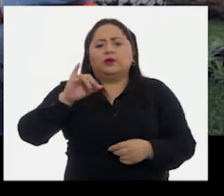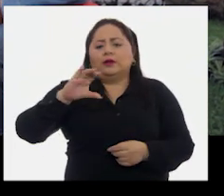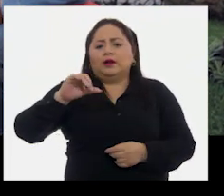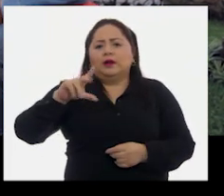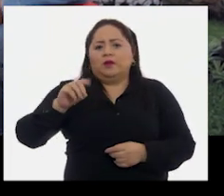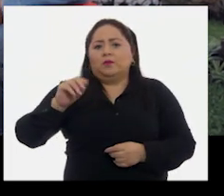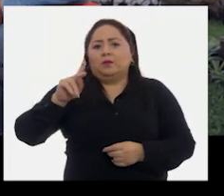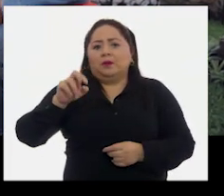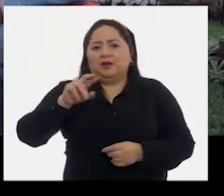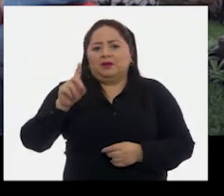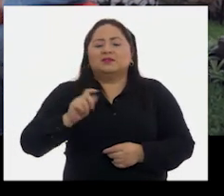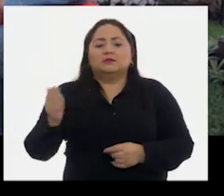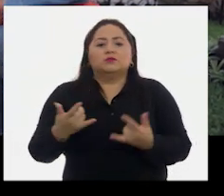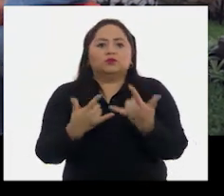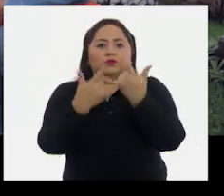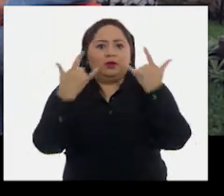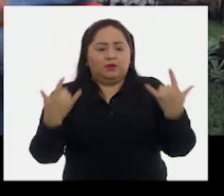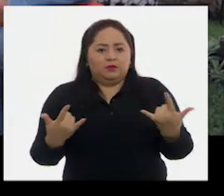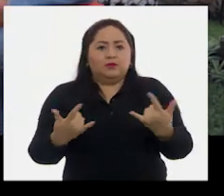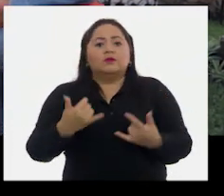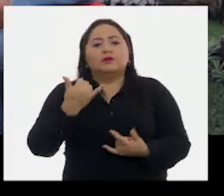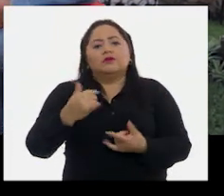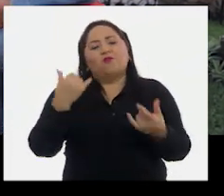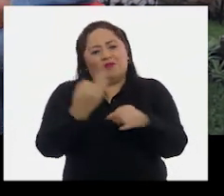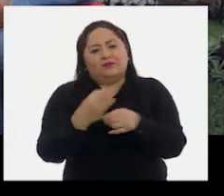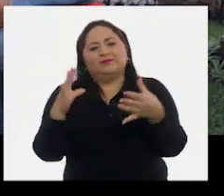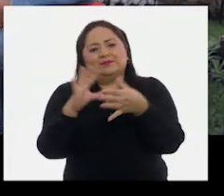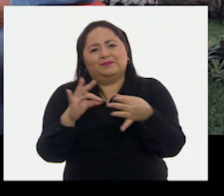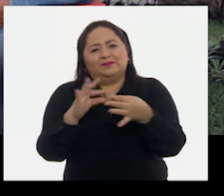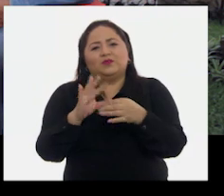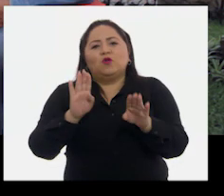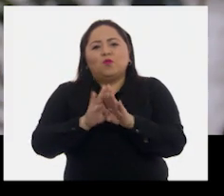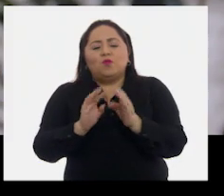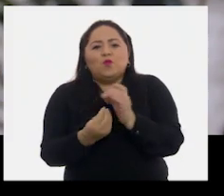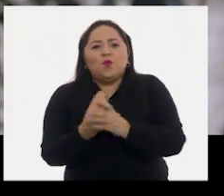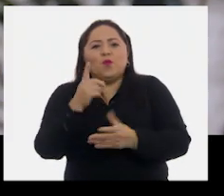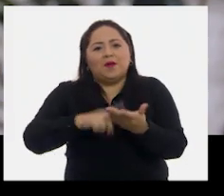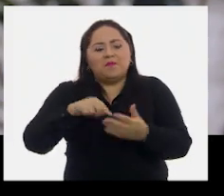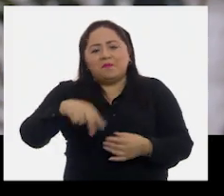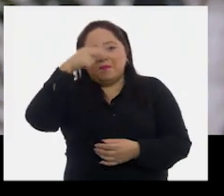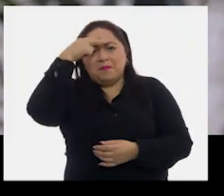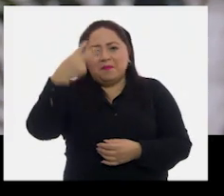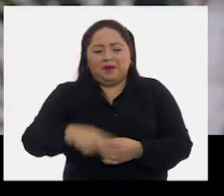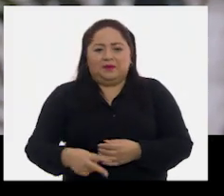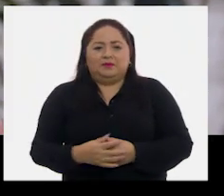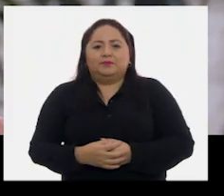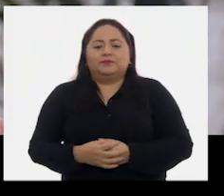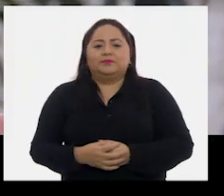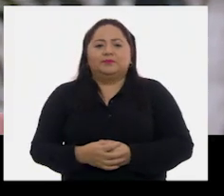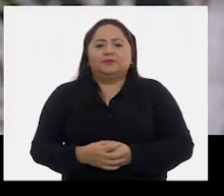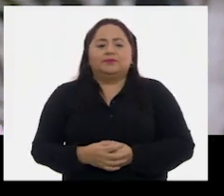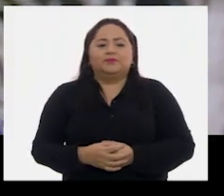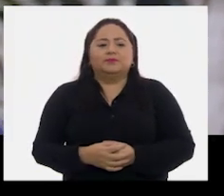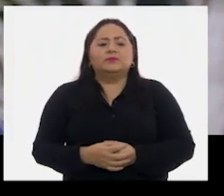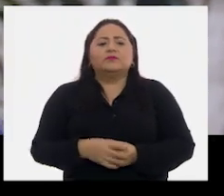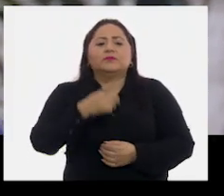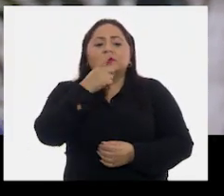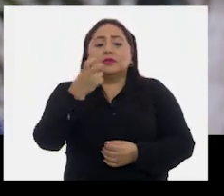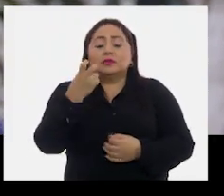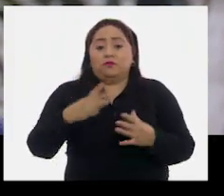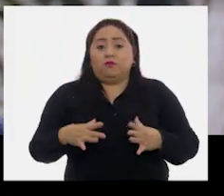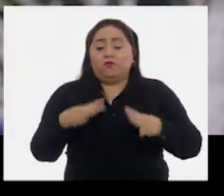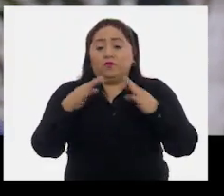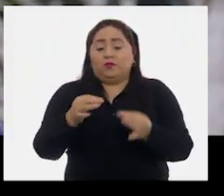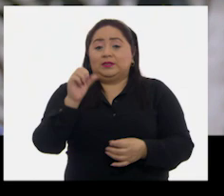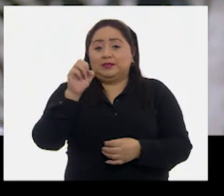Pérez Monfort, historiador, y vamos a hablar del Renacimiento mexicano. Ricardo, se funda la SEP